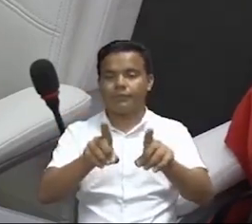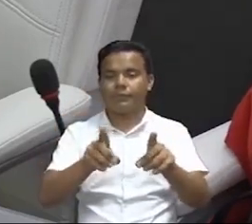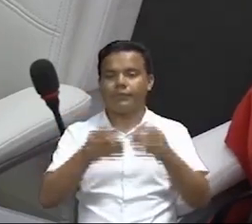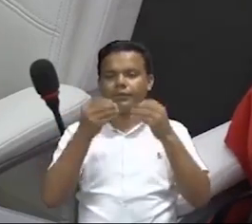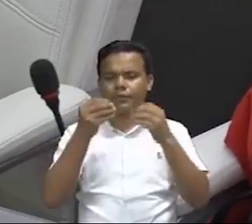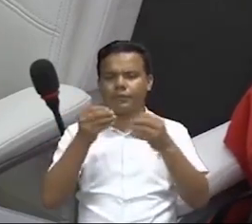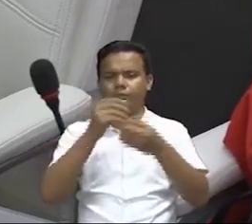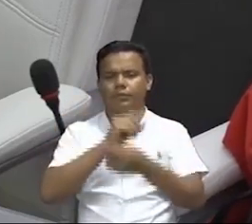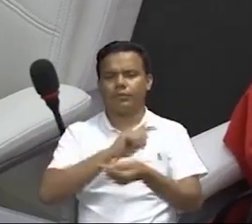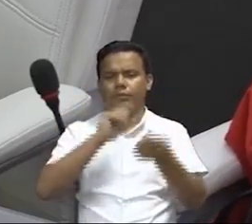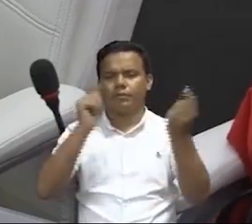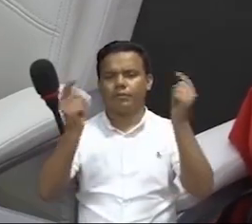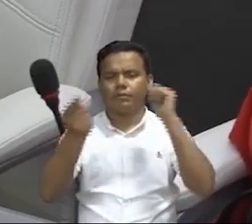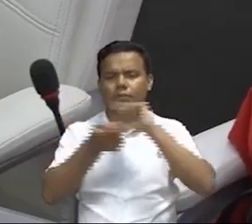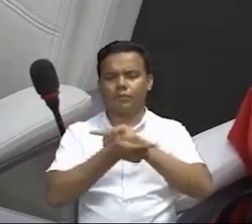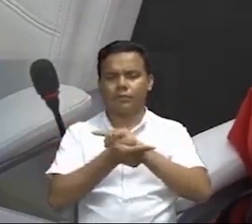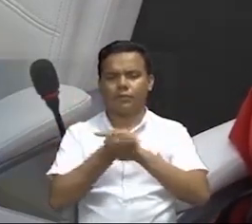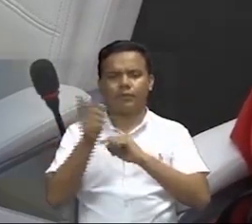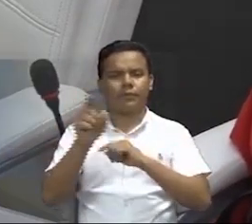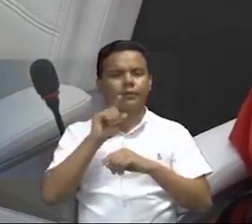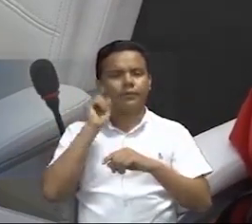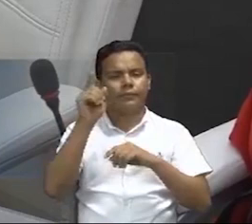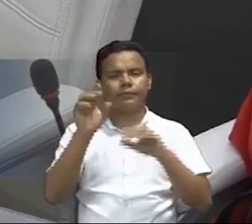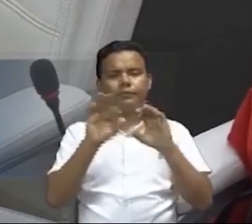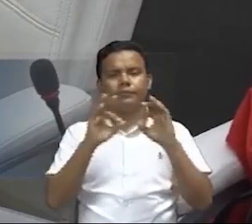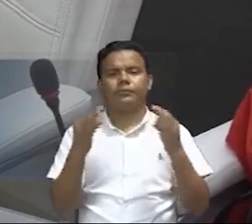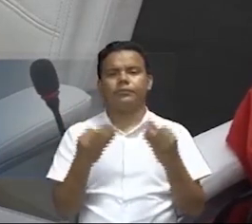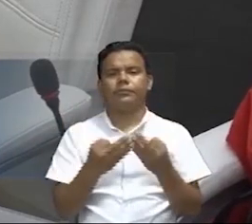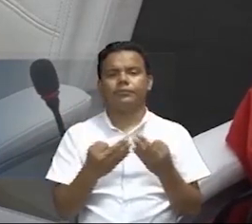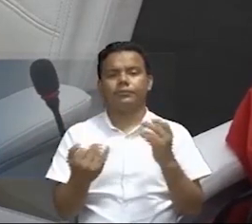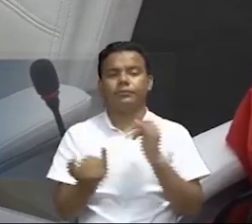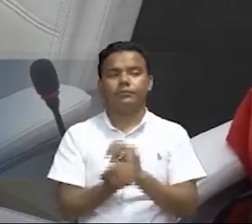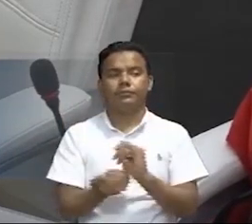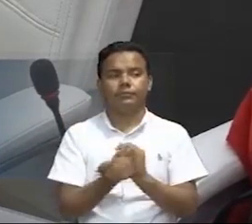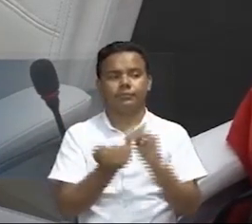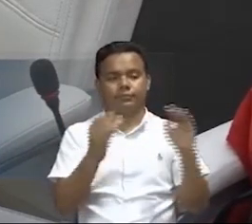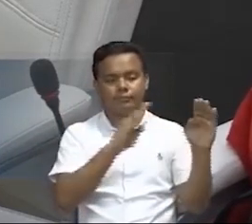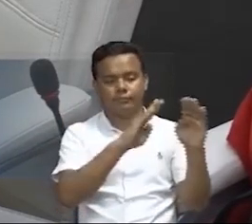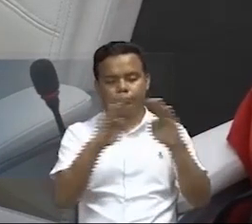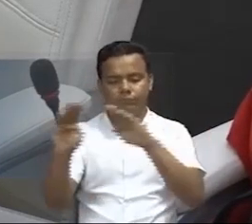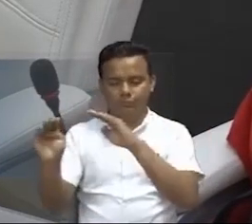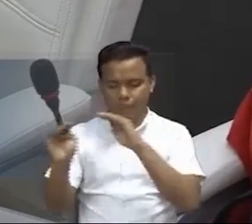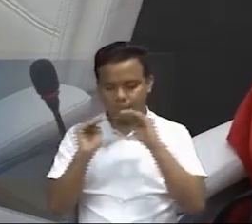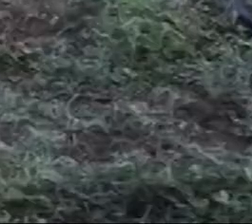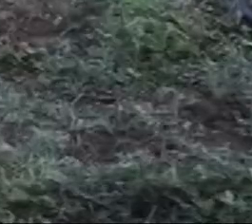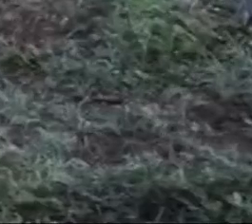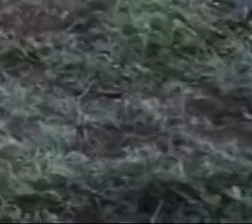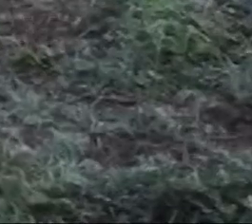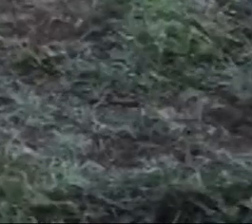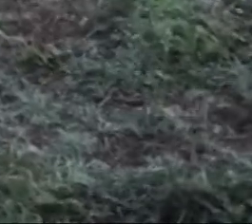grandes transformaciones del desarrollo familiar, comunitario y social de nuestro país.